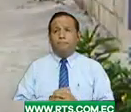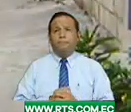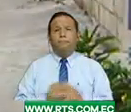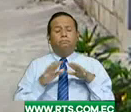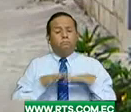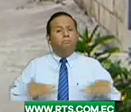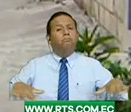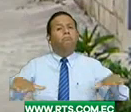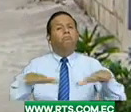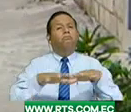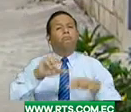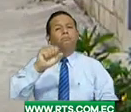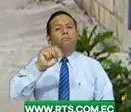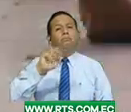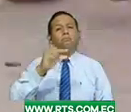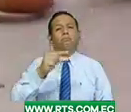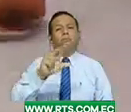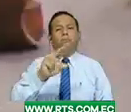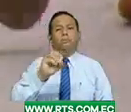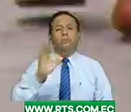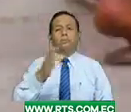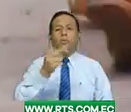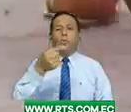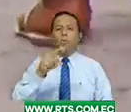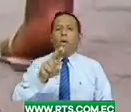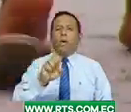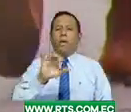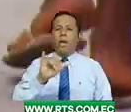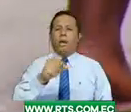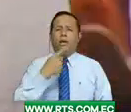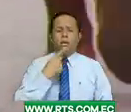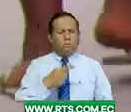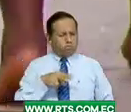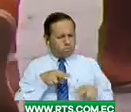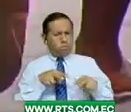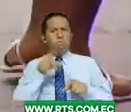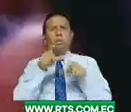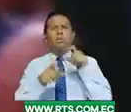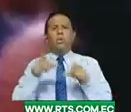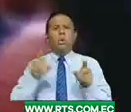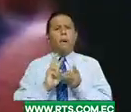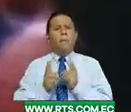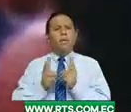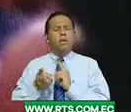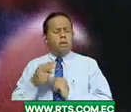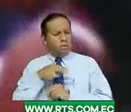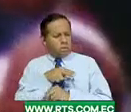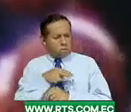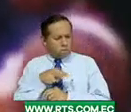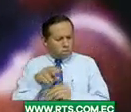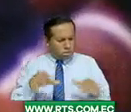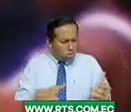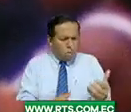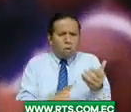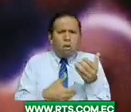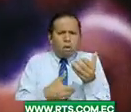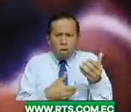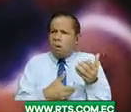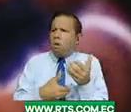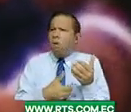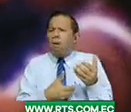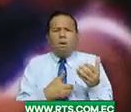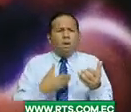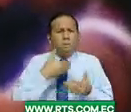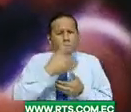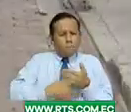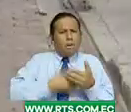Moradores de la cooperativa Santiago de Guayaquil observaron la rauda salida de los vecinos. Portaban en sus manos un bebé envuelto